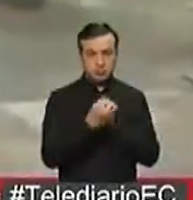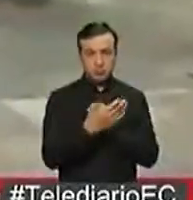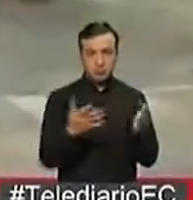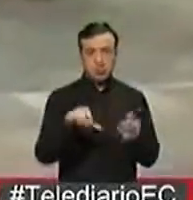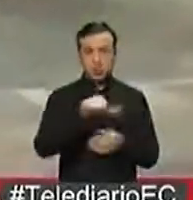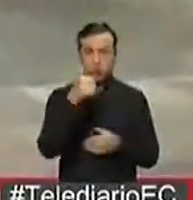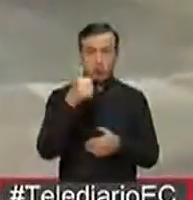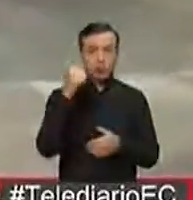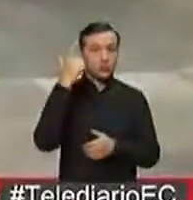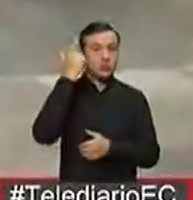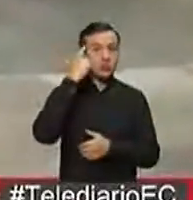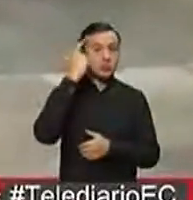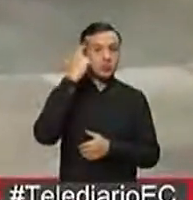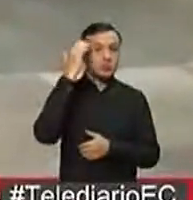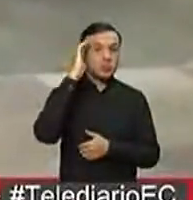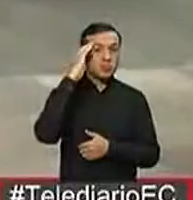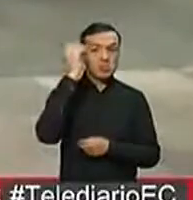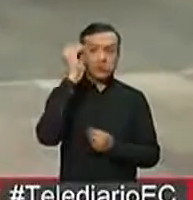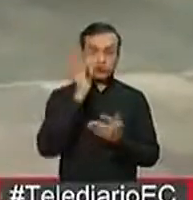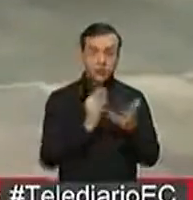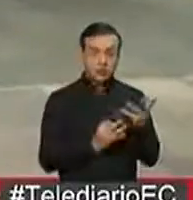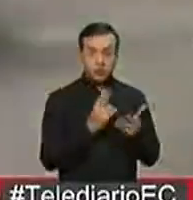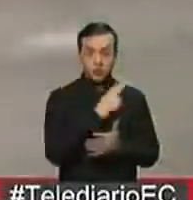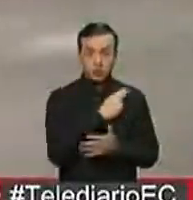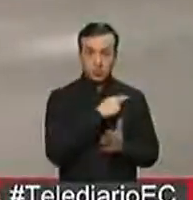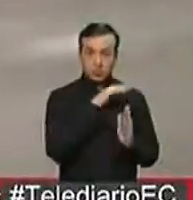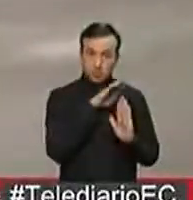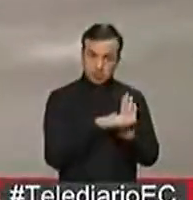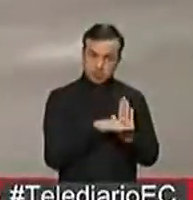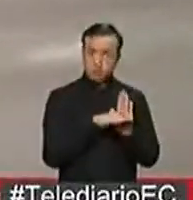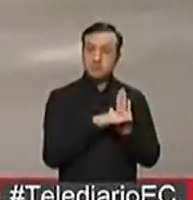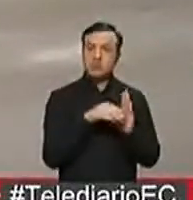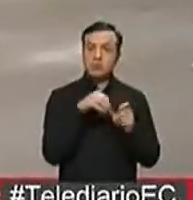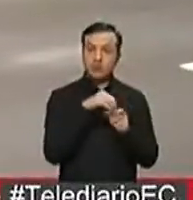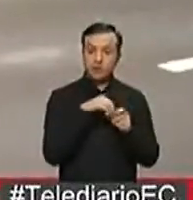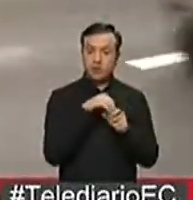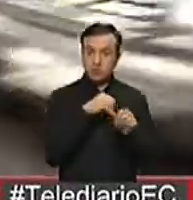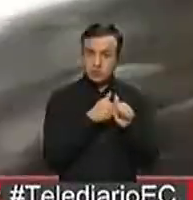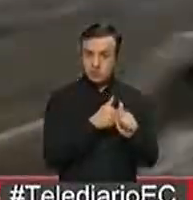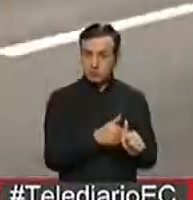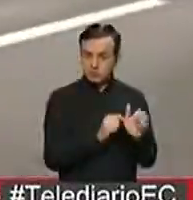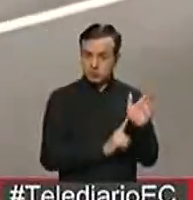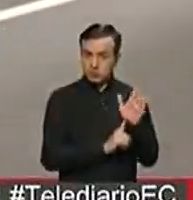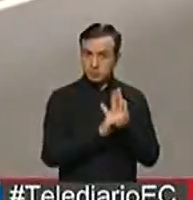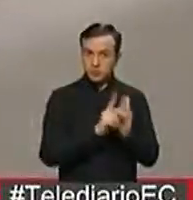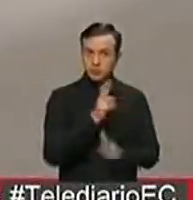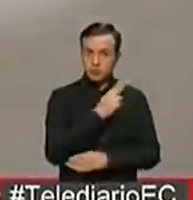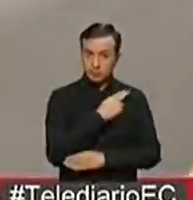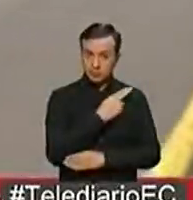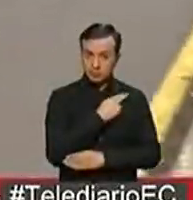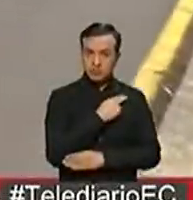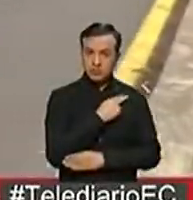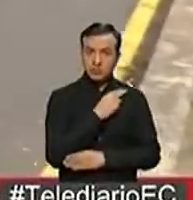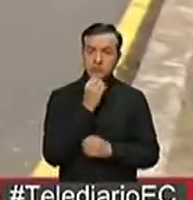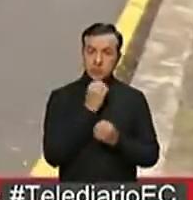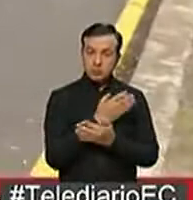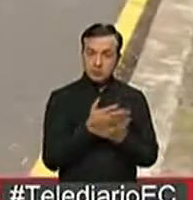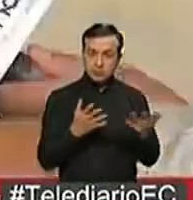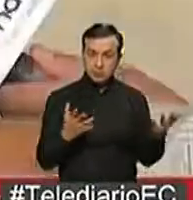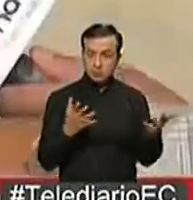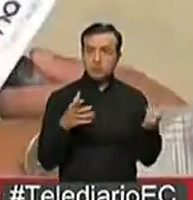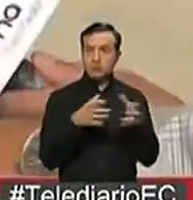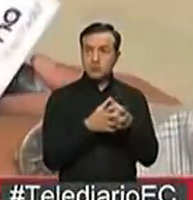bancadas les preocupa la reducción en el presupuesto a las universidades, en el Fondo Permanente de Desarrollo Universitario y Politécnico,